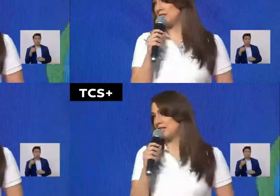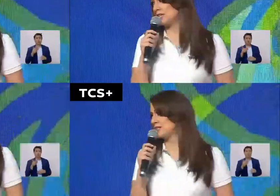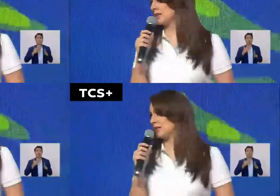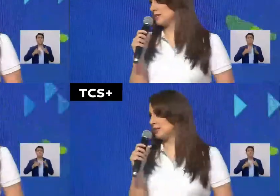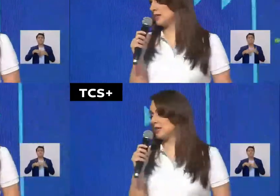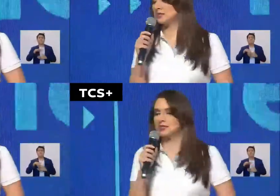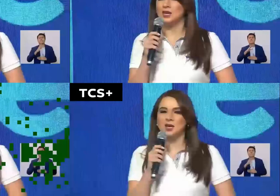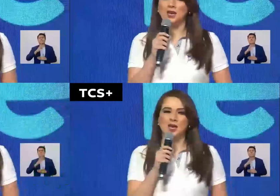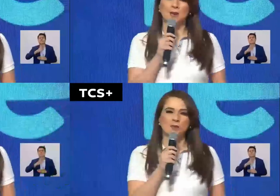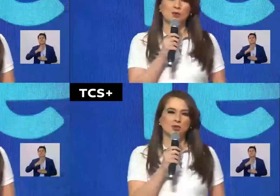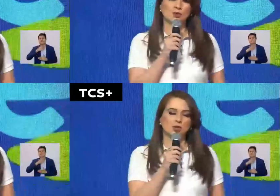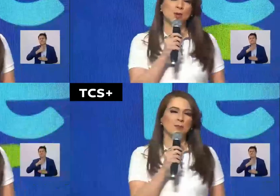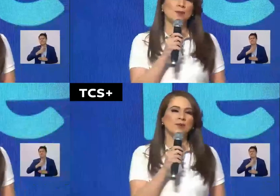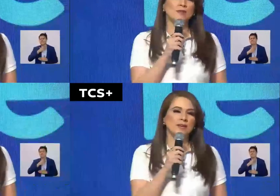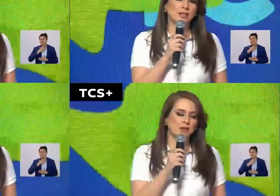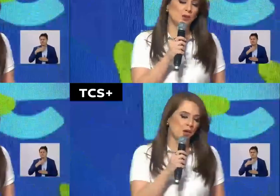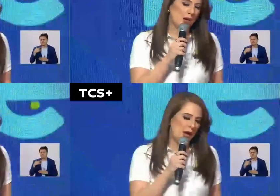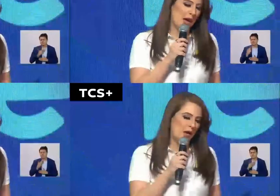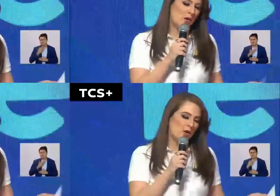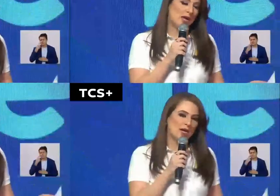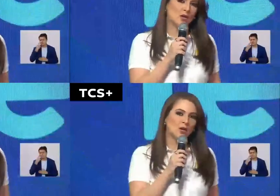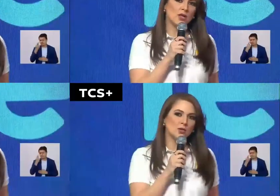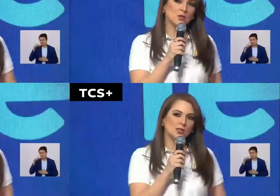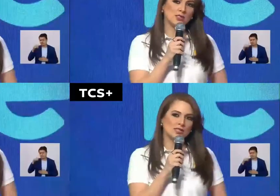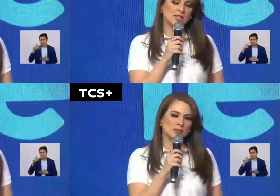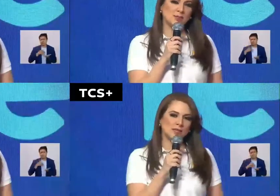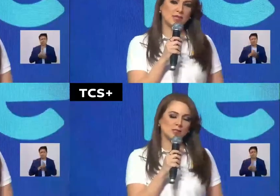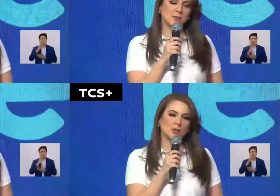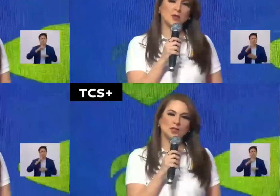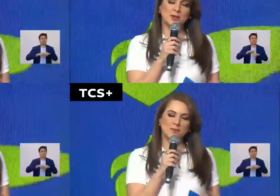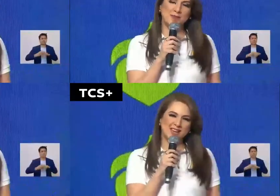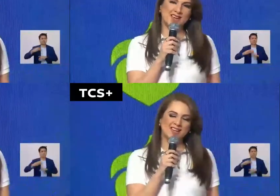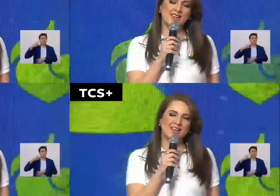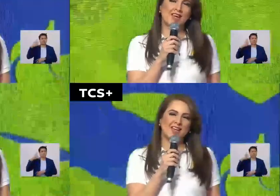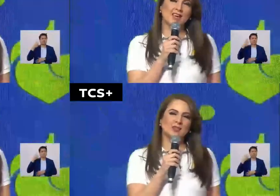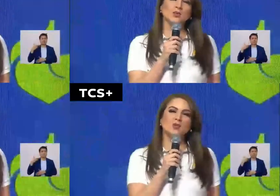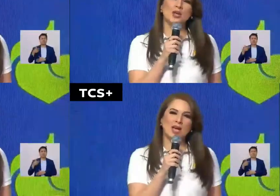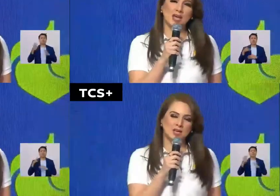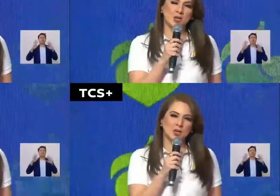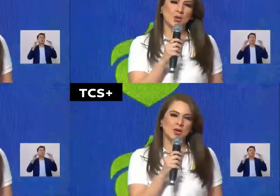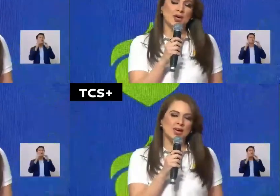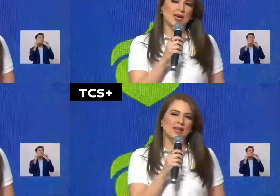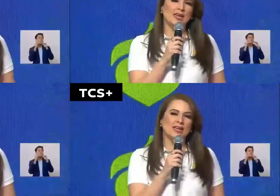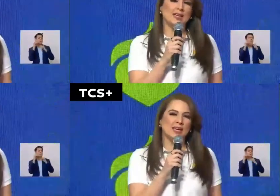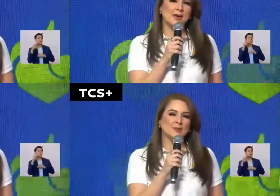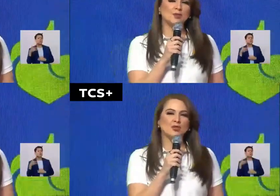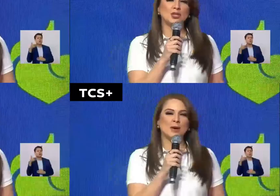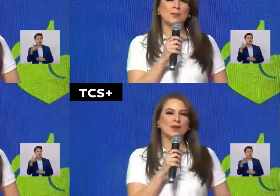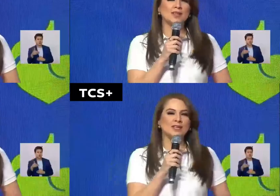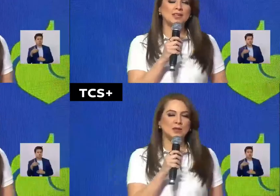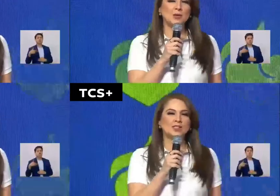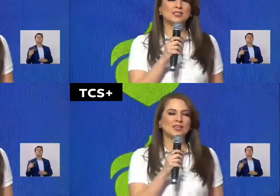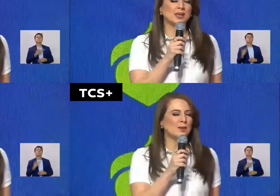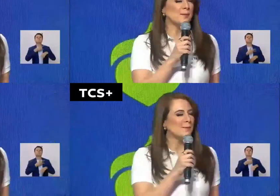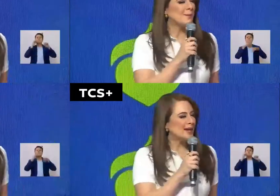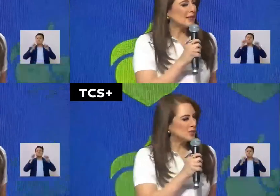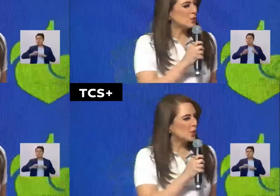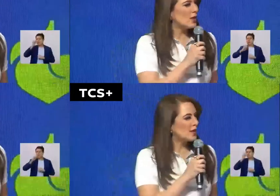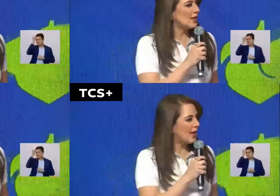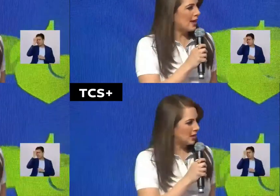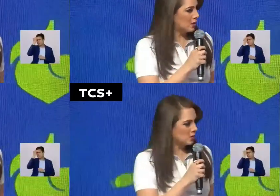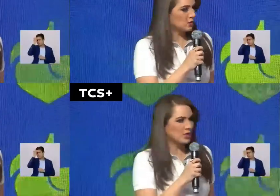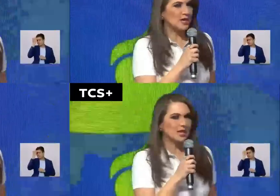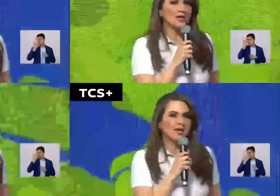más difíciles que quizás hemos vivido a lo largo de nuestras vidas, pero también es un año en el que hemos aprendido a ser